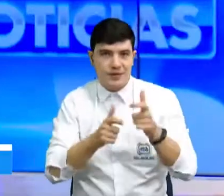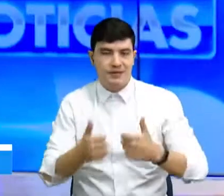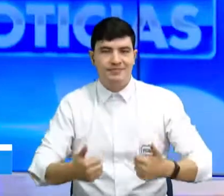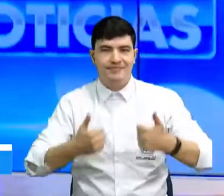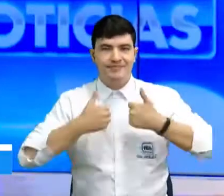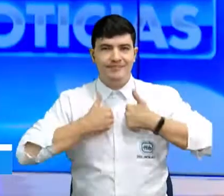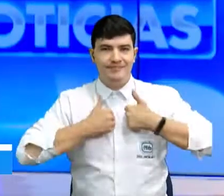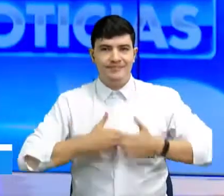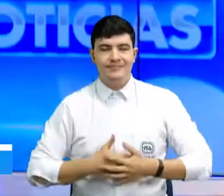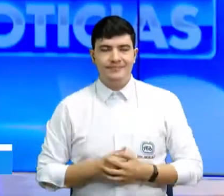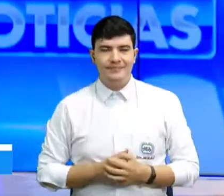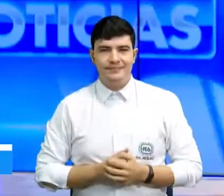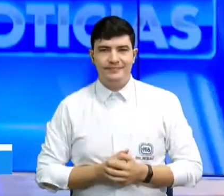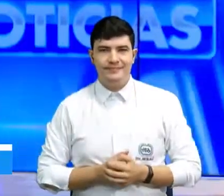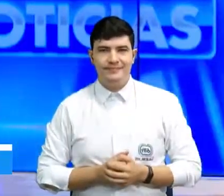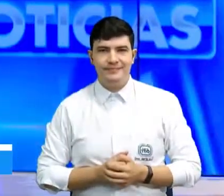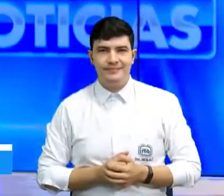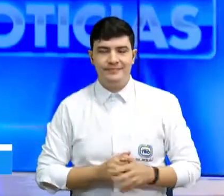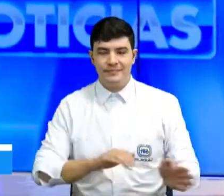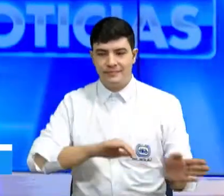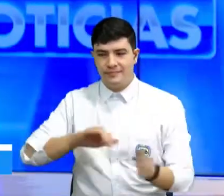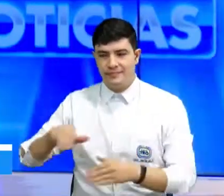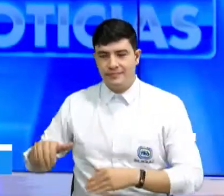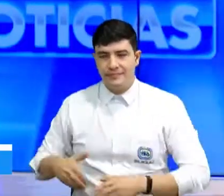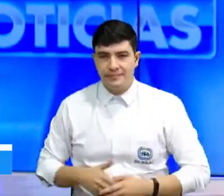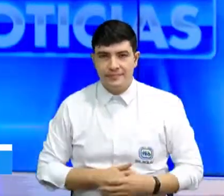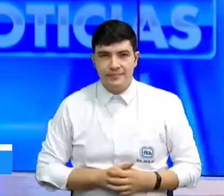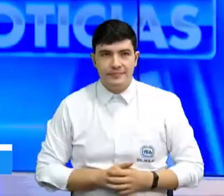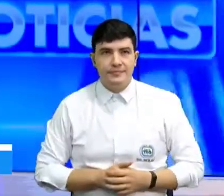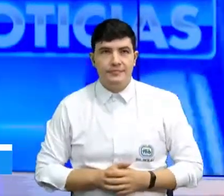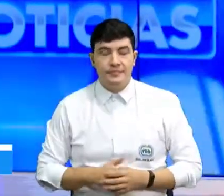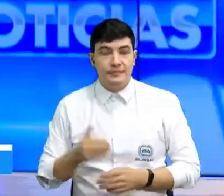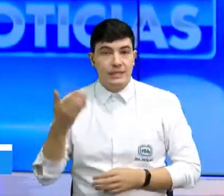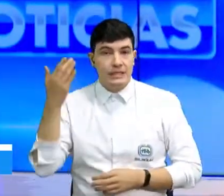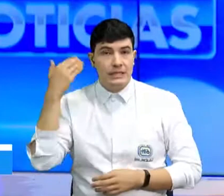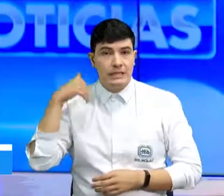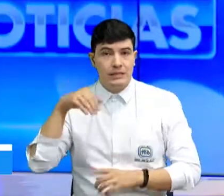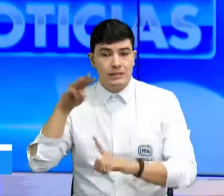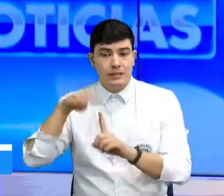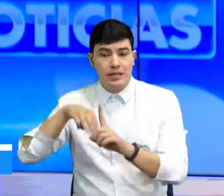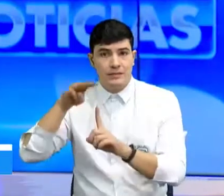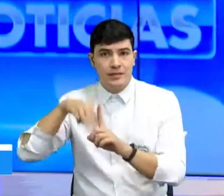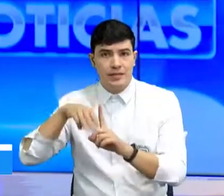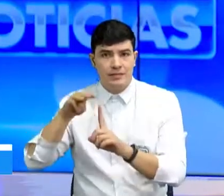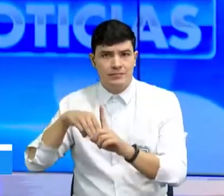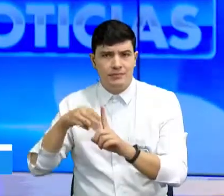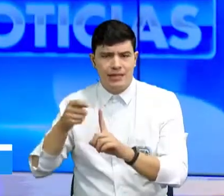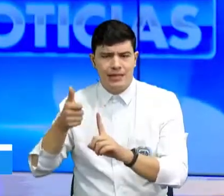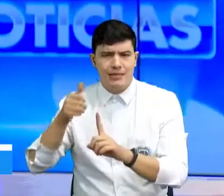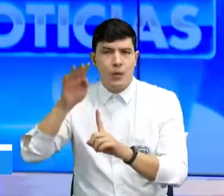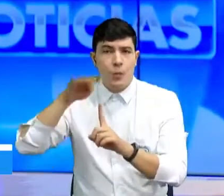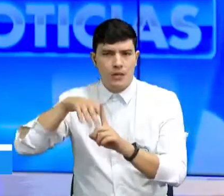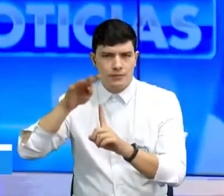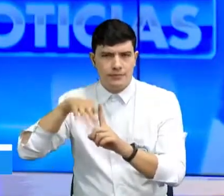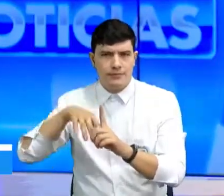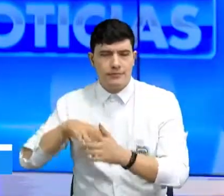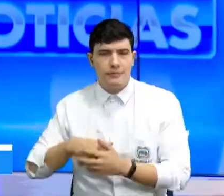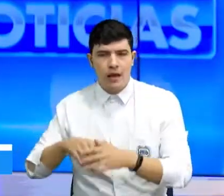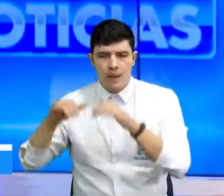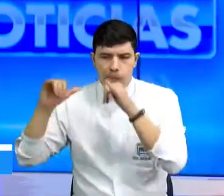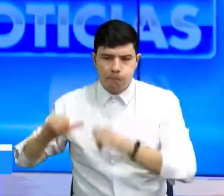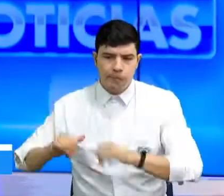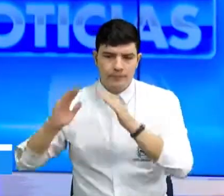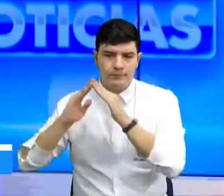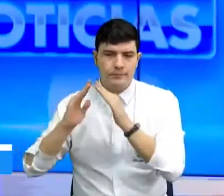Con más de 3 meses de confinamiento a causa de la pandemia, hay muchos adultos mayores que no han recibido ayudas y por la edad no